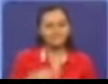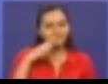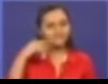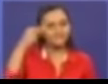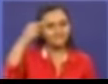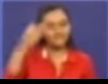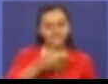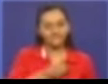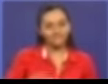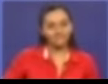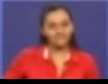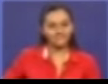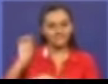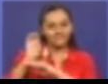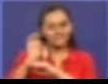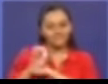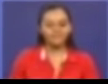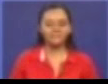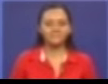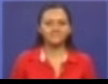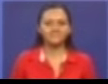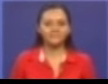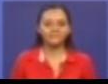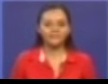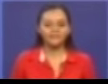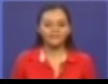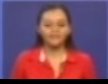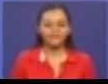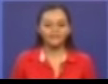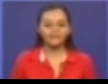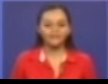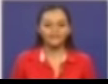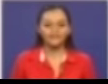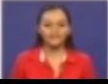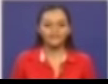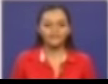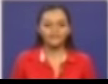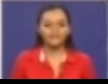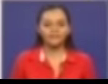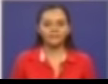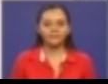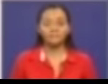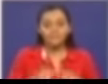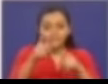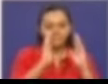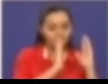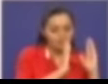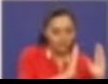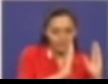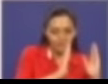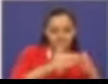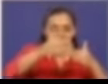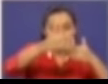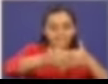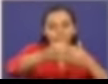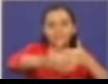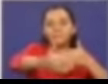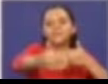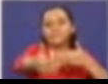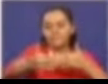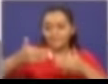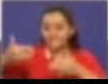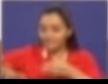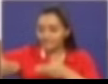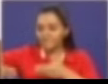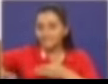Rafael Correa Delgado, presidente constitucional del Ecuador. Los módulos de producción de semilla de